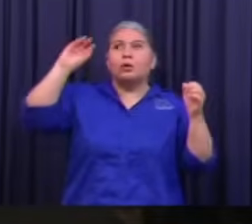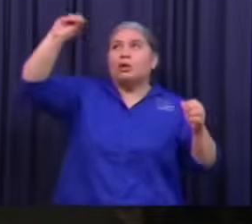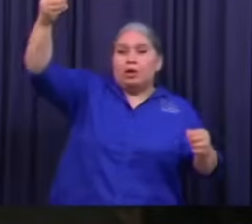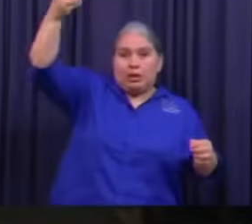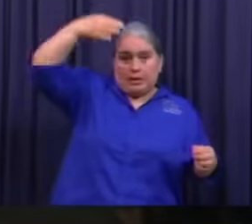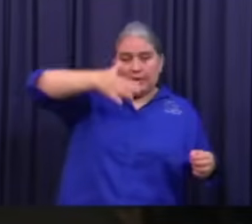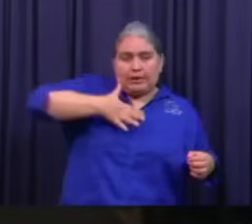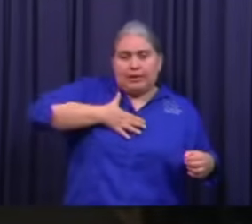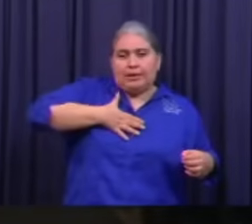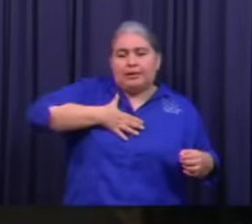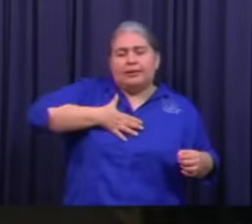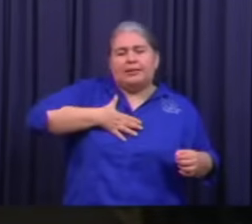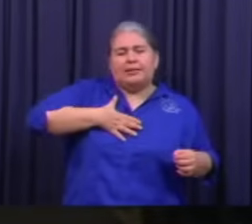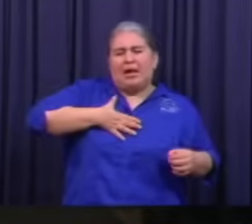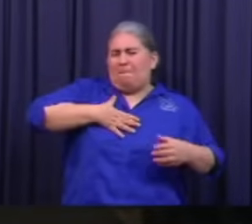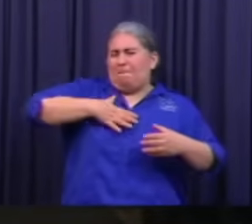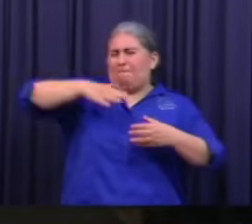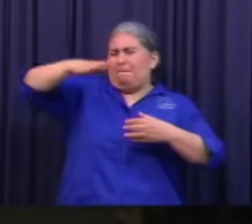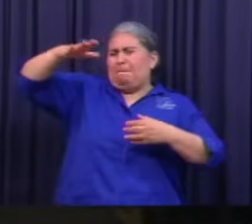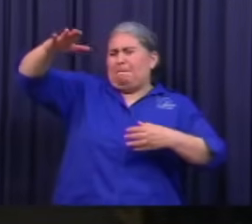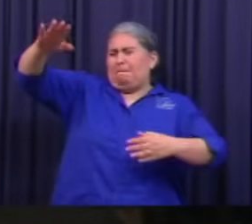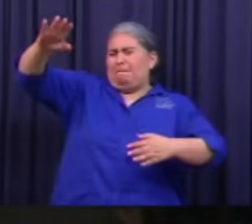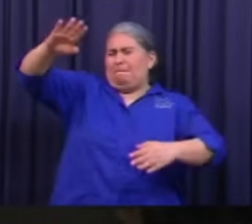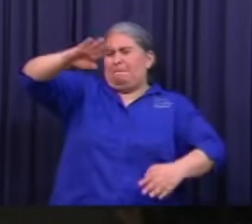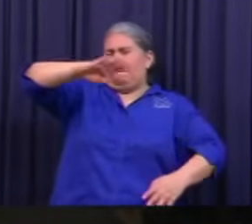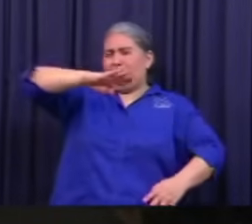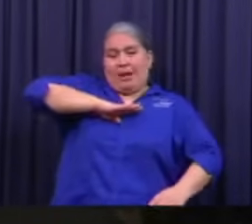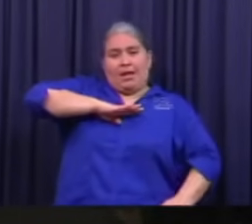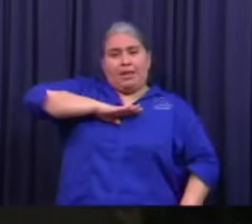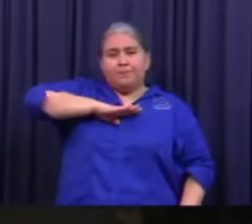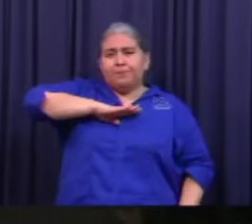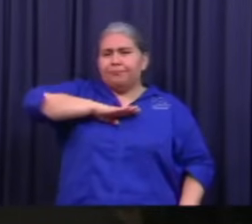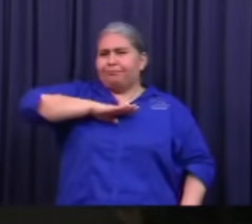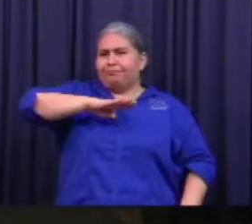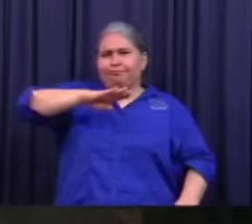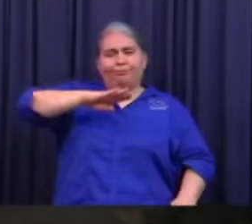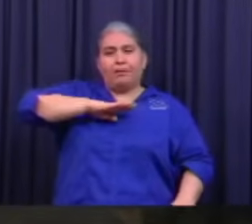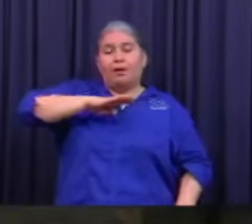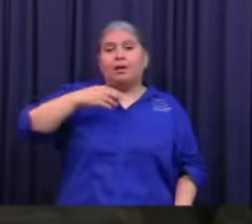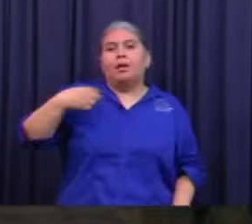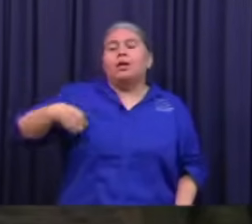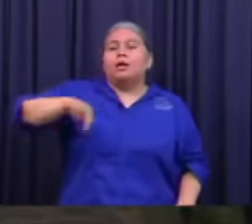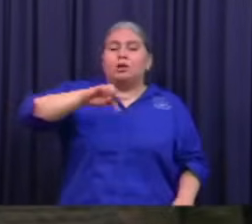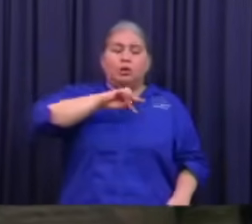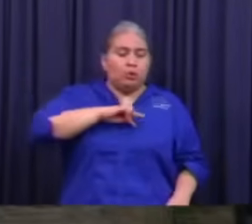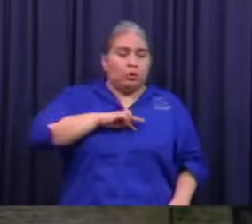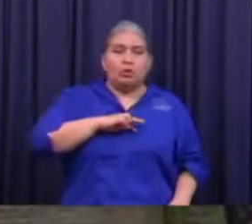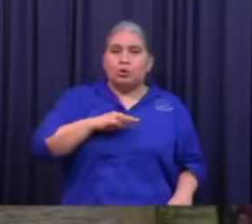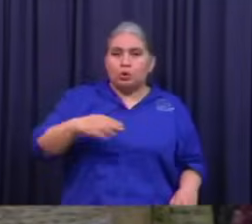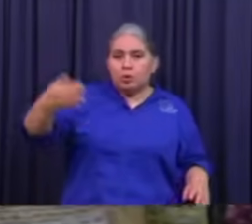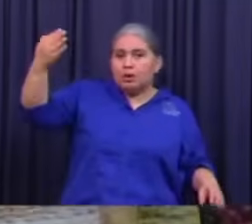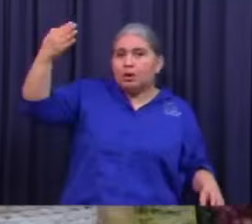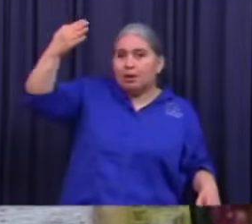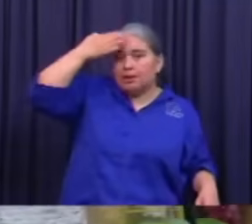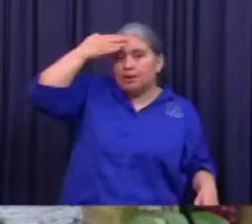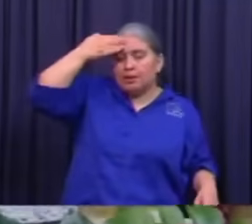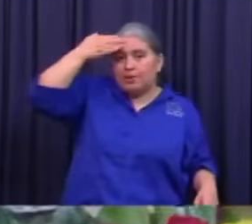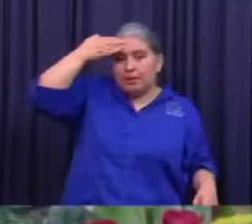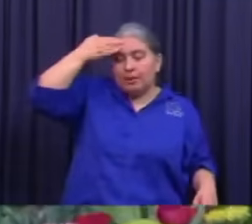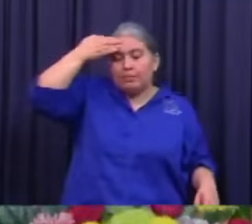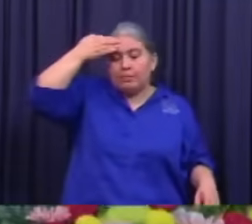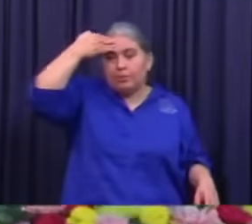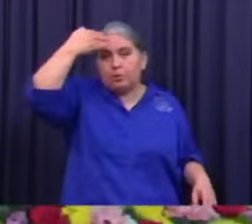gracia plena Por qué razón porque nosotros hemos conversado y lo hemos enseñado y lo hemos visto en la